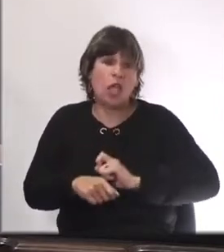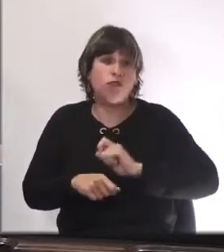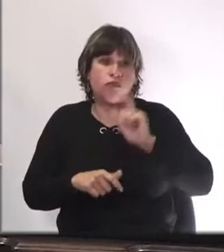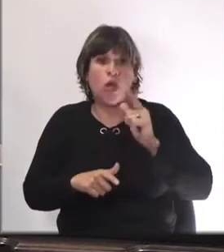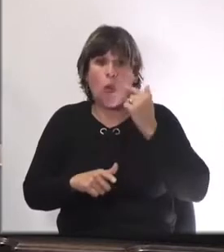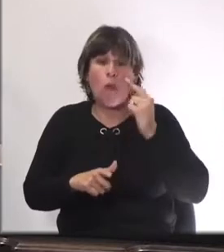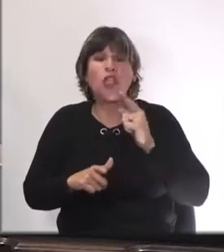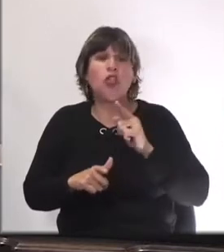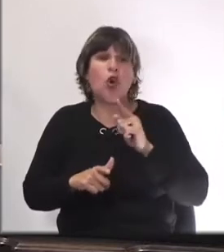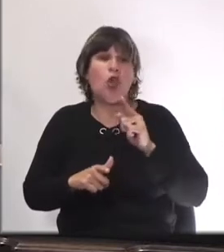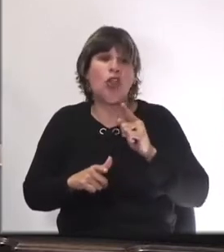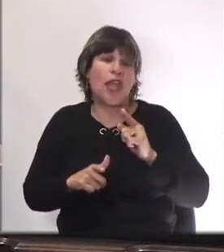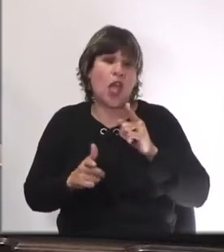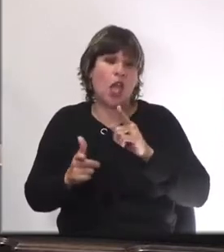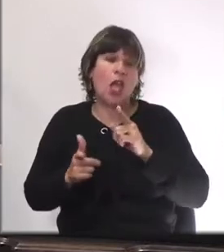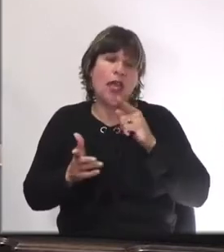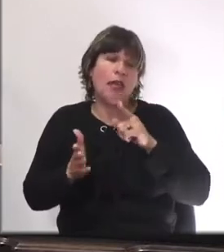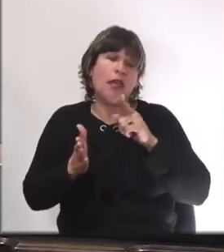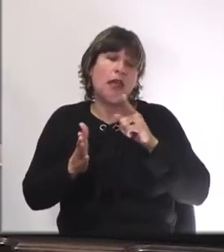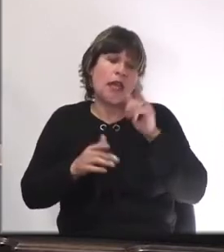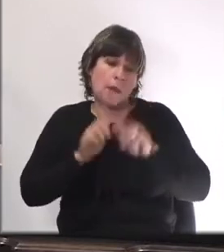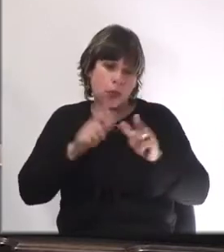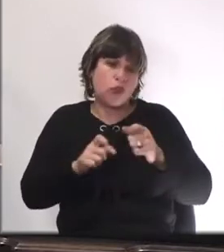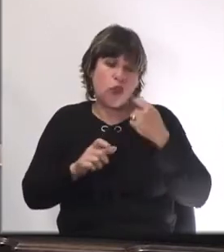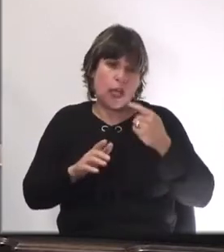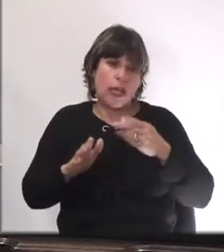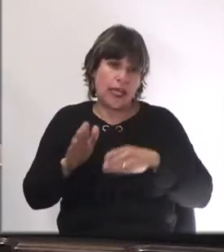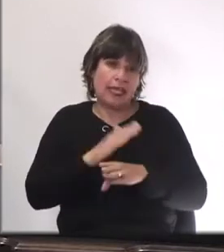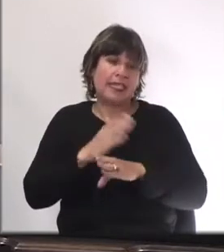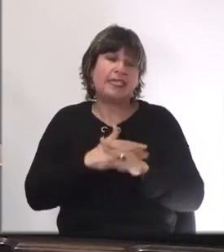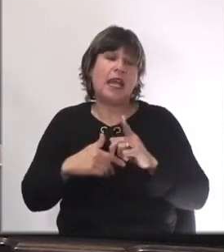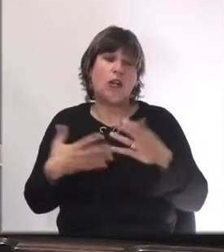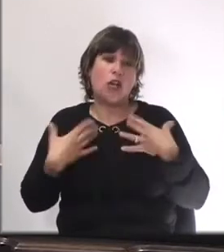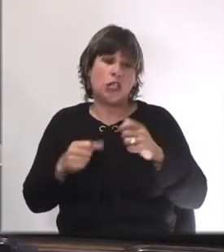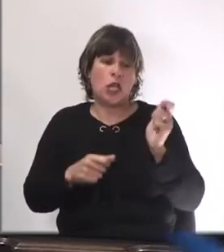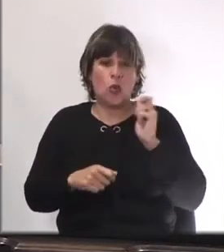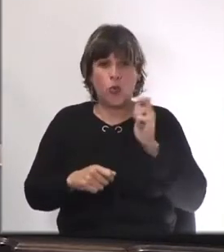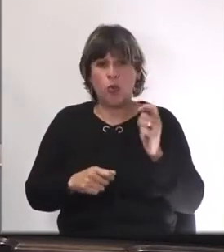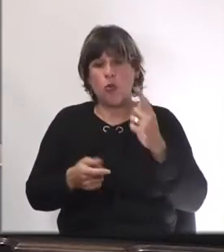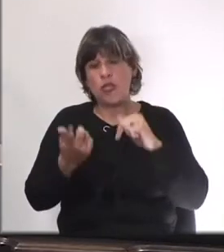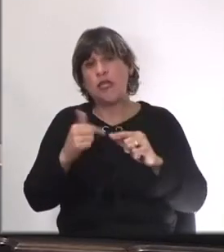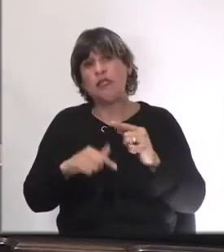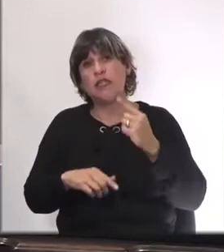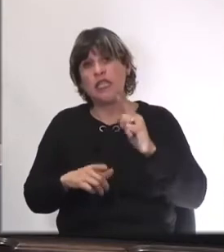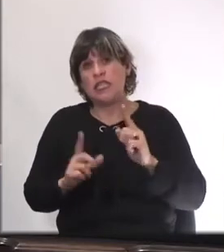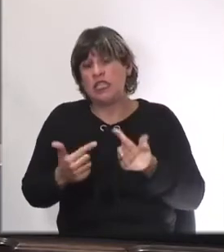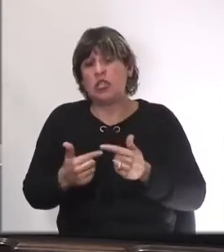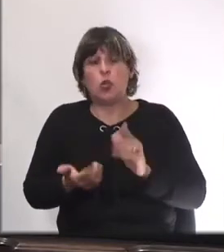que están asignados exactamente los mismos recursos, lo cual solo es posible